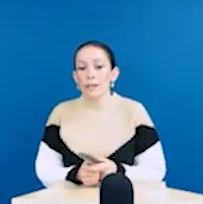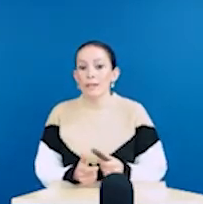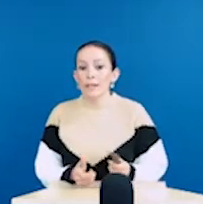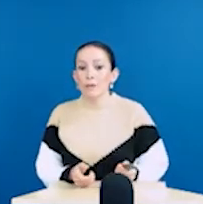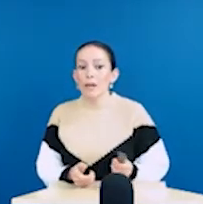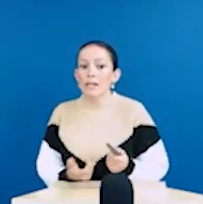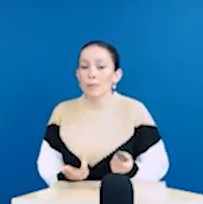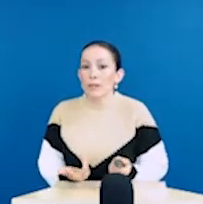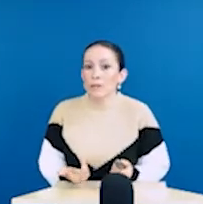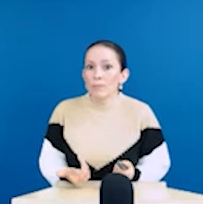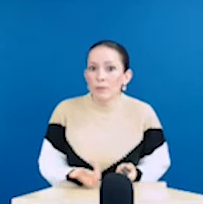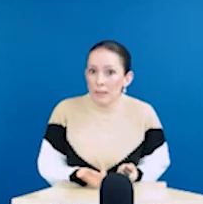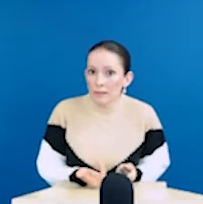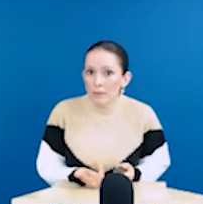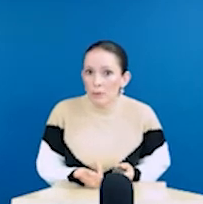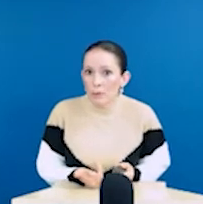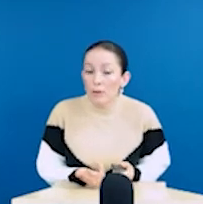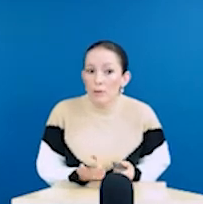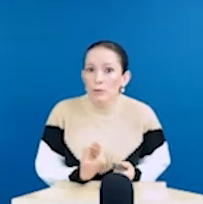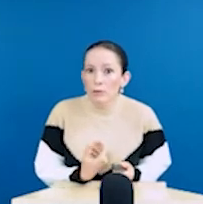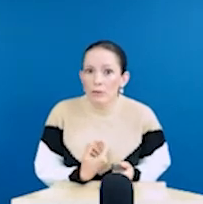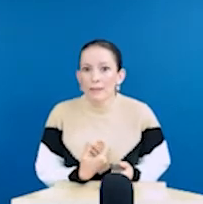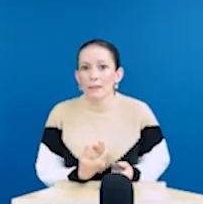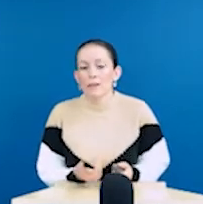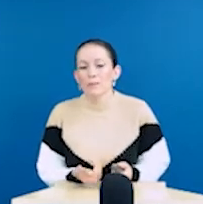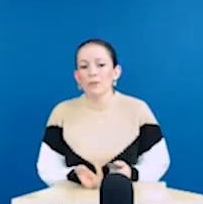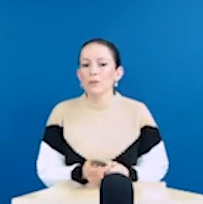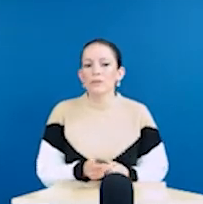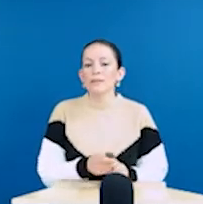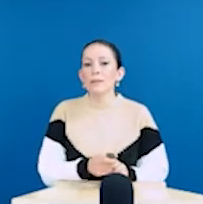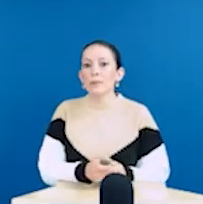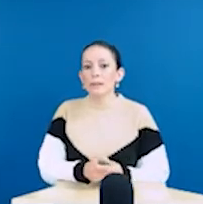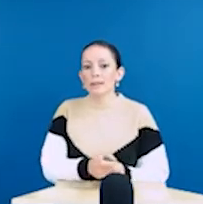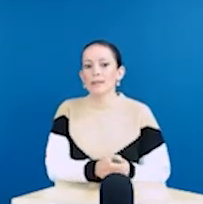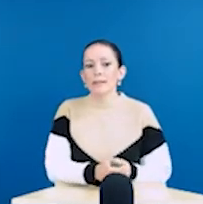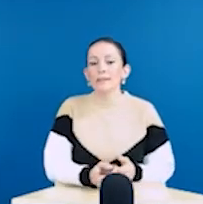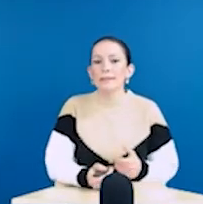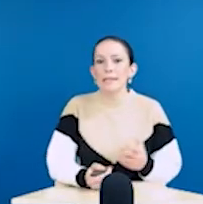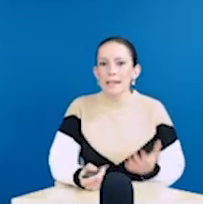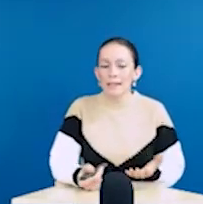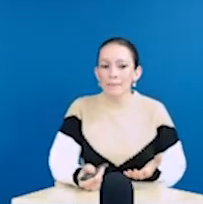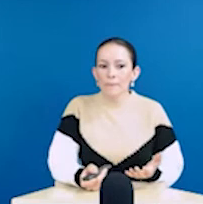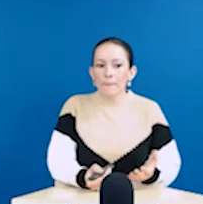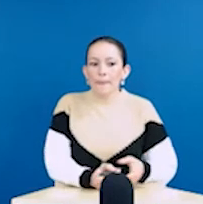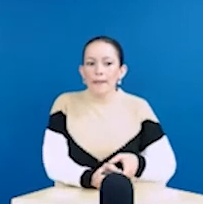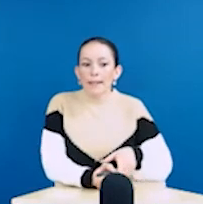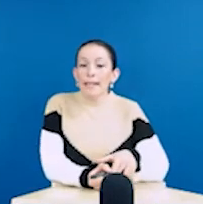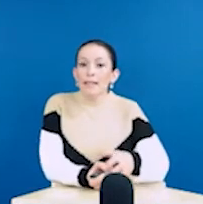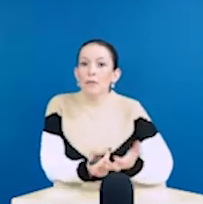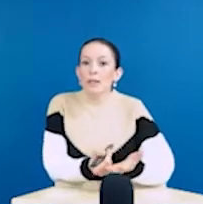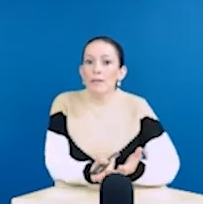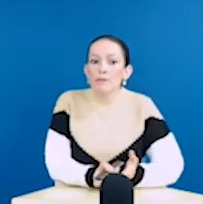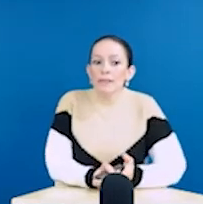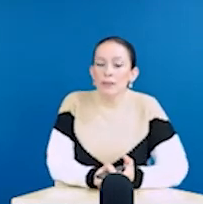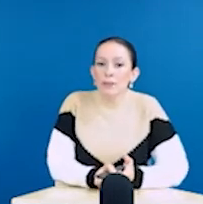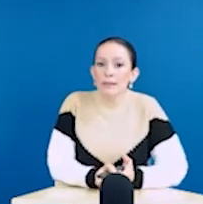residuos que tiene una manipulación importante de todo lo que nosotros descartamos. Entonces es importante enseñar qué